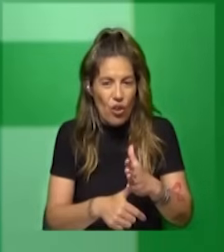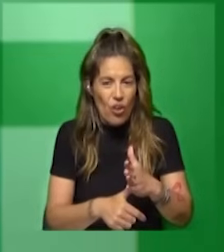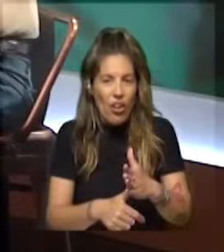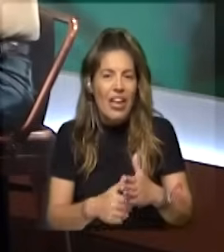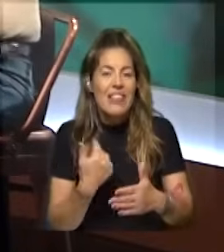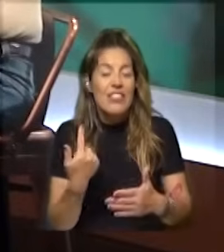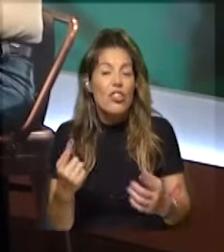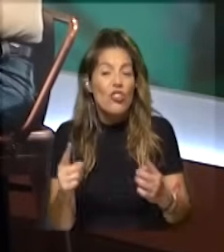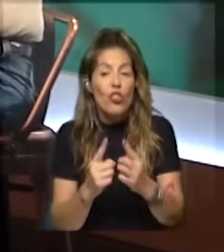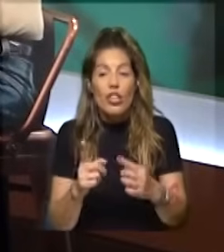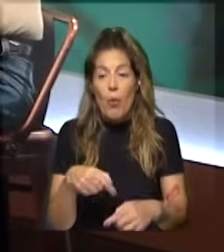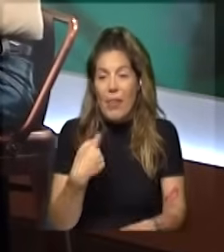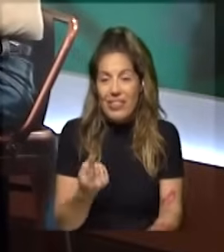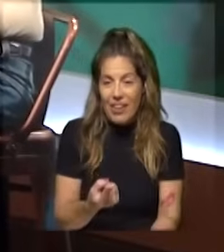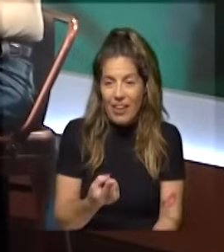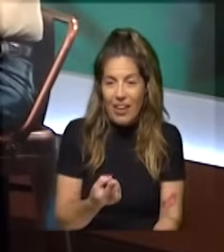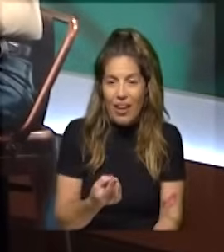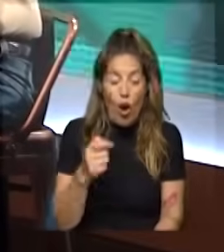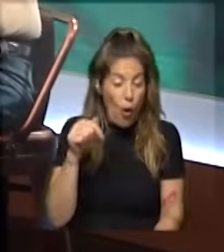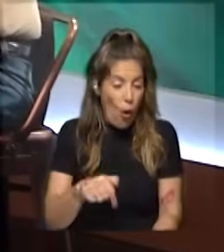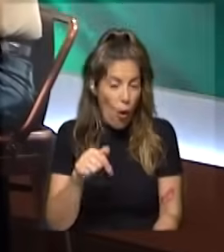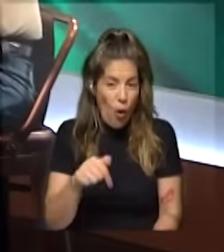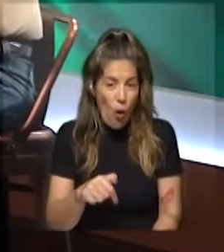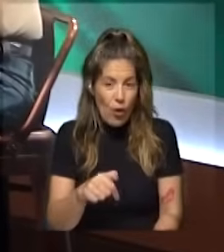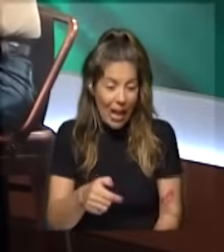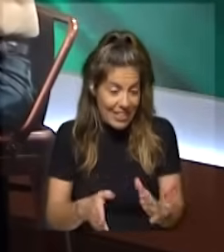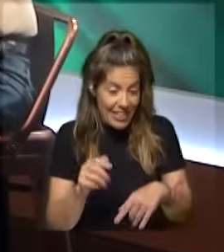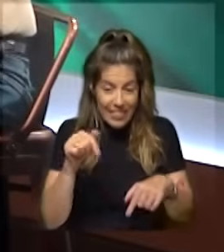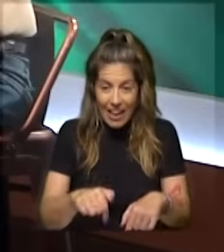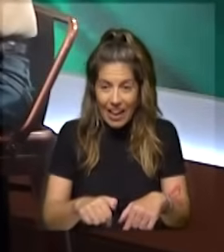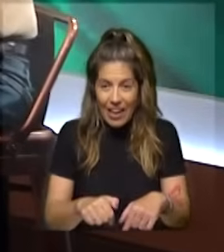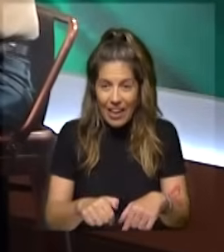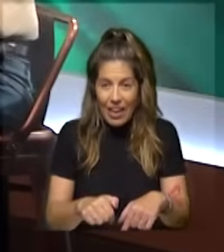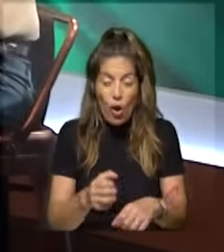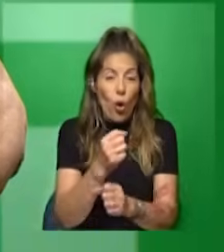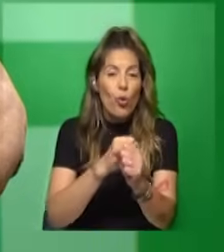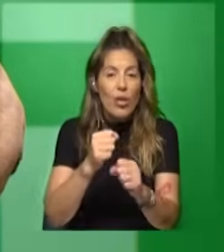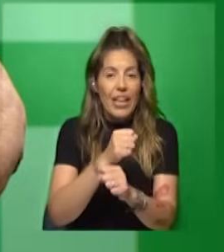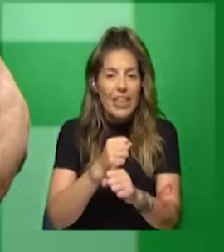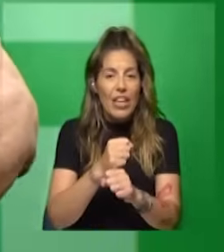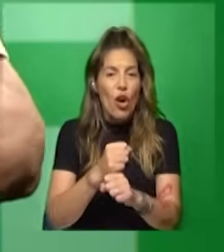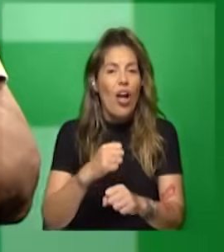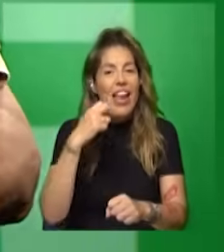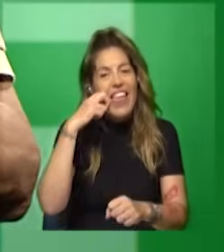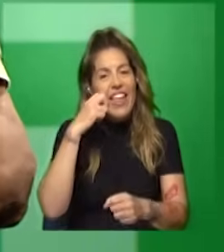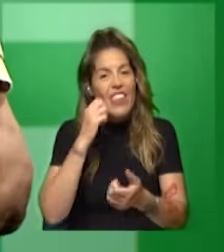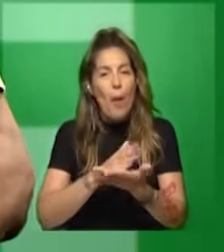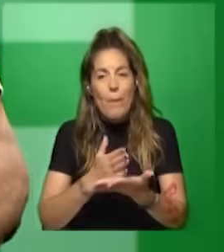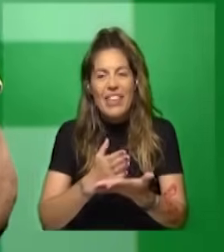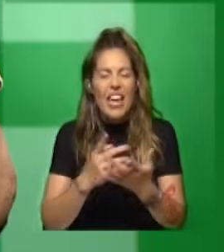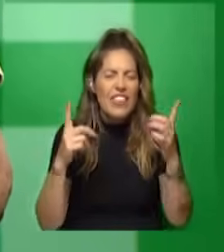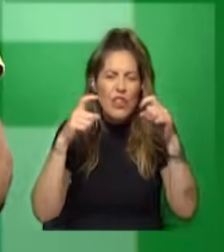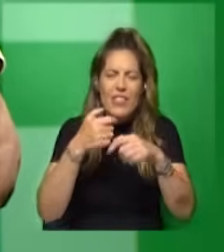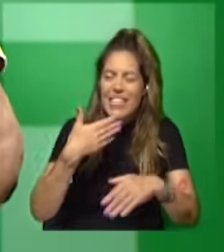nos encontramos mañana, hoy, o acá al salir de acá, con un ingeniero de la Edad Media, va a ser